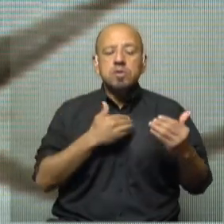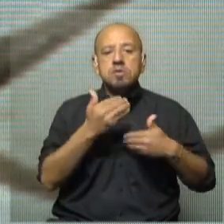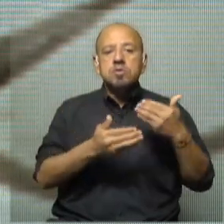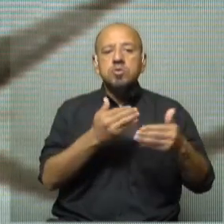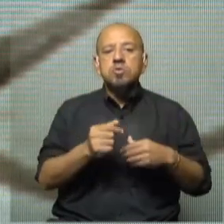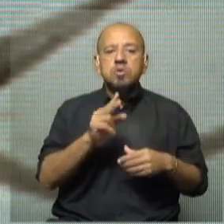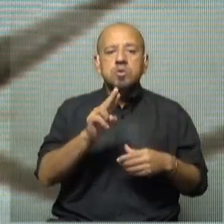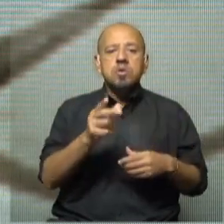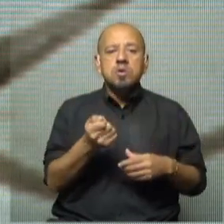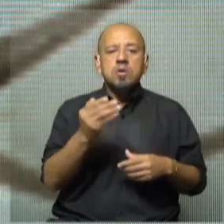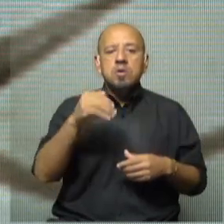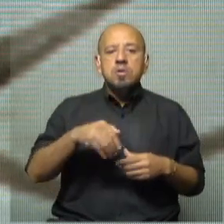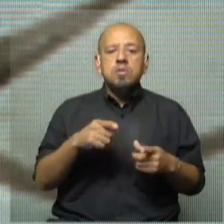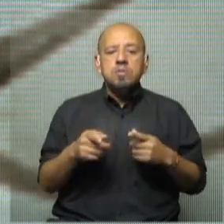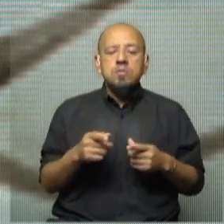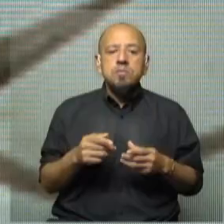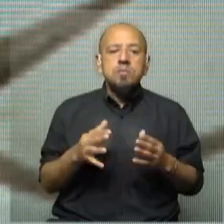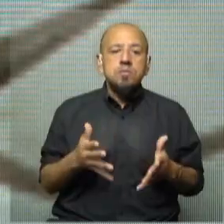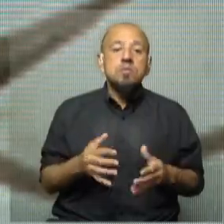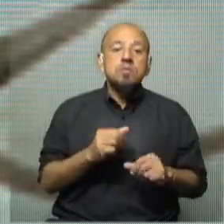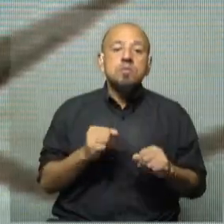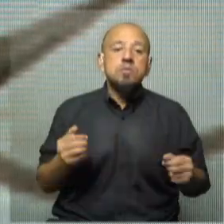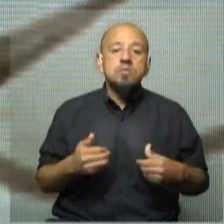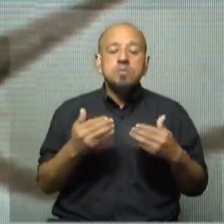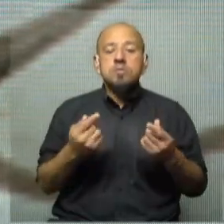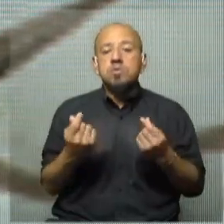UAM, explicar qué es lo que puede llegar a suceder con los